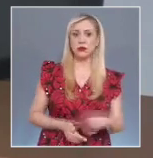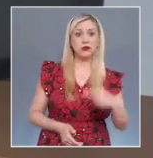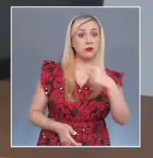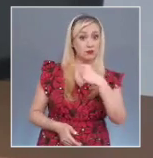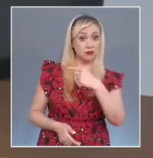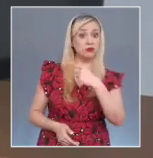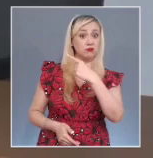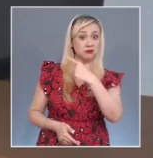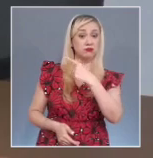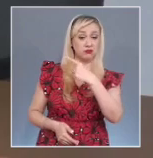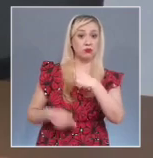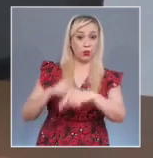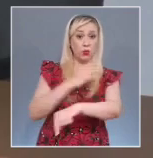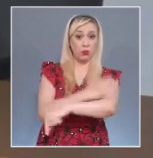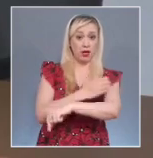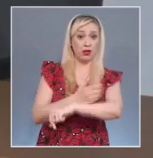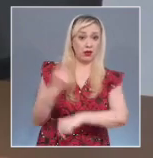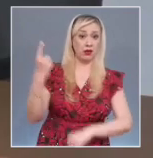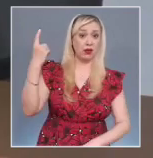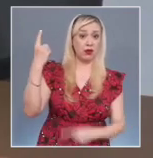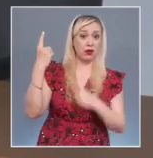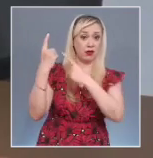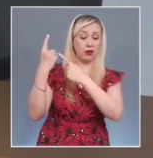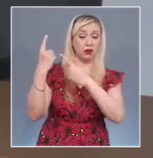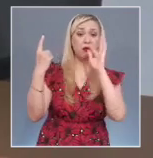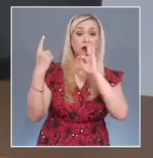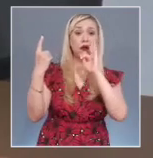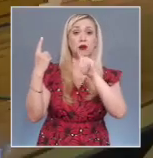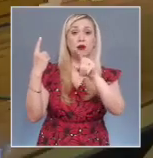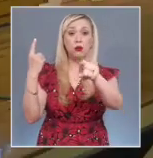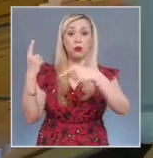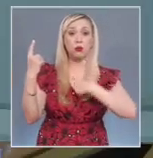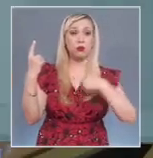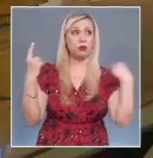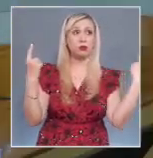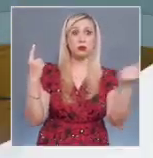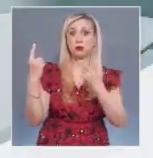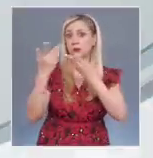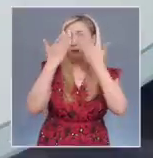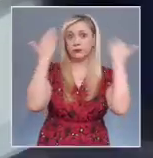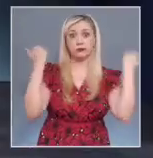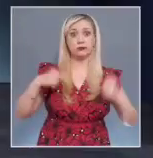pero mañana le puede tocar a cualquiera de nosotros.